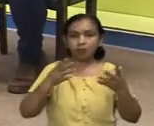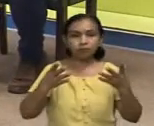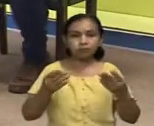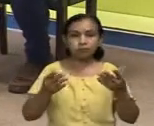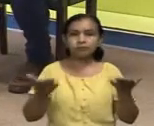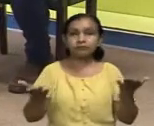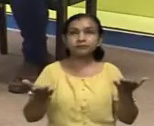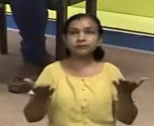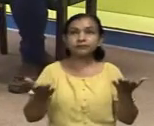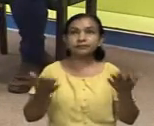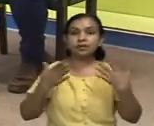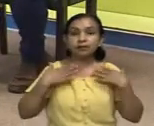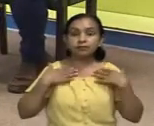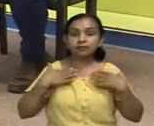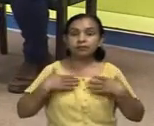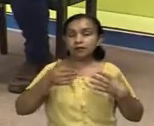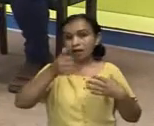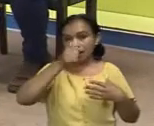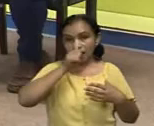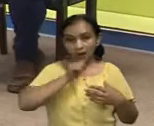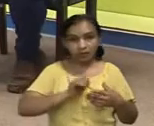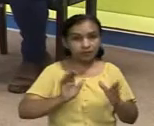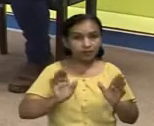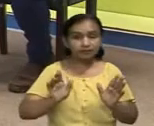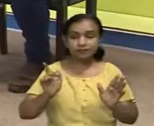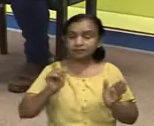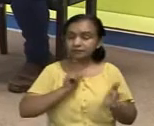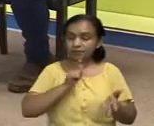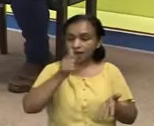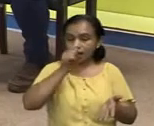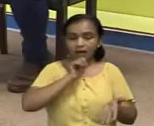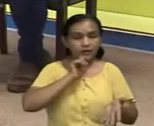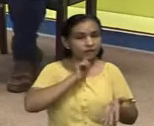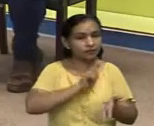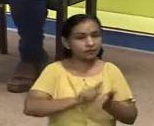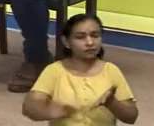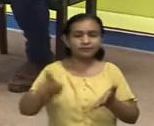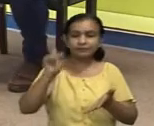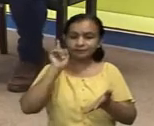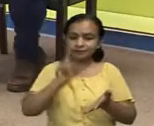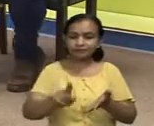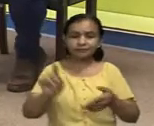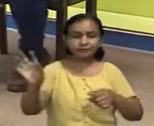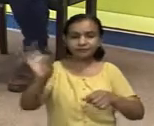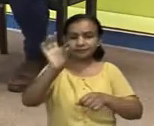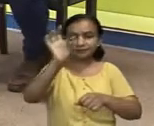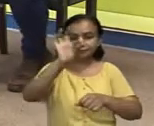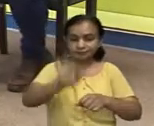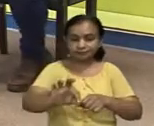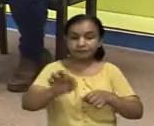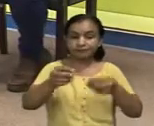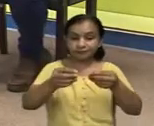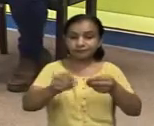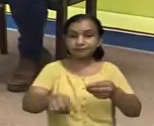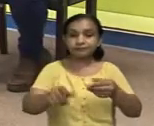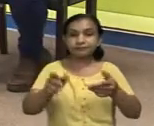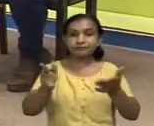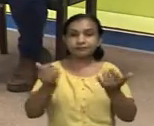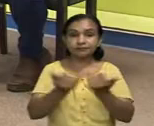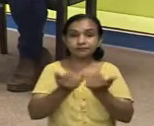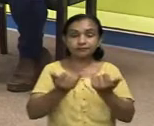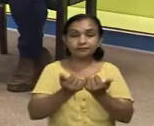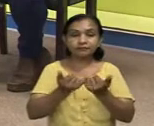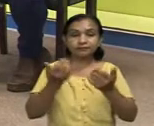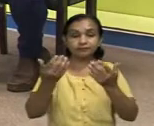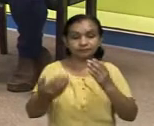el criadero de zancudo es de agua. Donde hay agua limpia, es un potencial criadero de zancudo. Podemos encontrar criaderos dentro